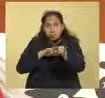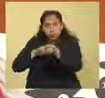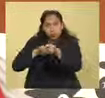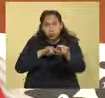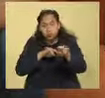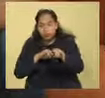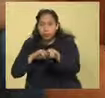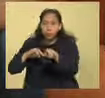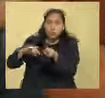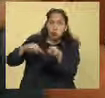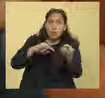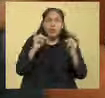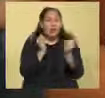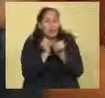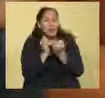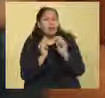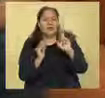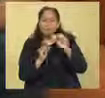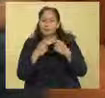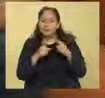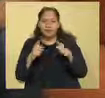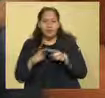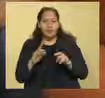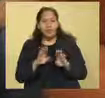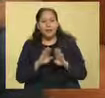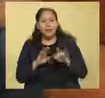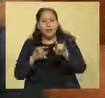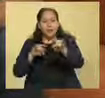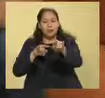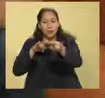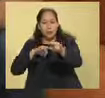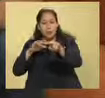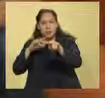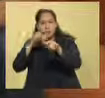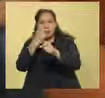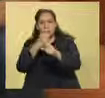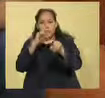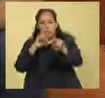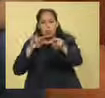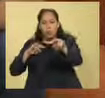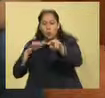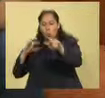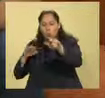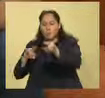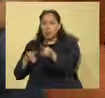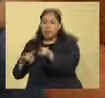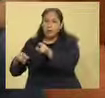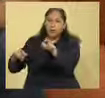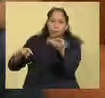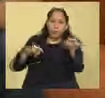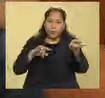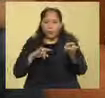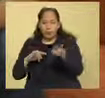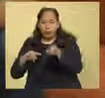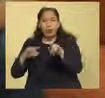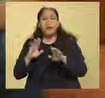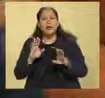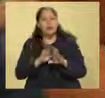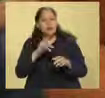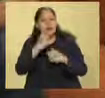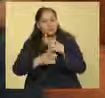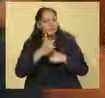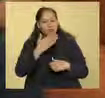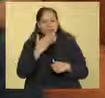igual ninguna vuelta es igual la parrilla entre el primero y el último lugar hay menos de un segundo de diferencia agua el que maravilla si está muy hecho es muy